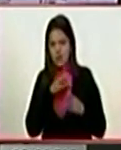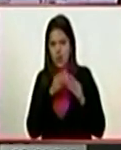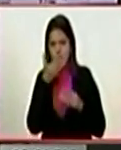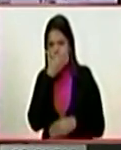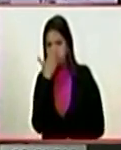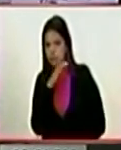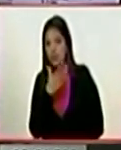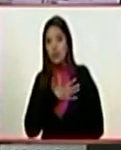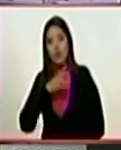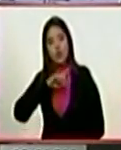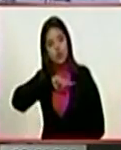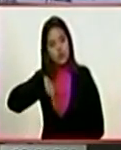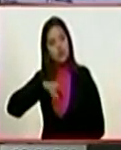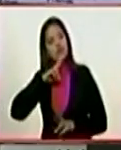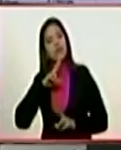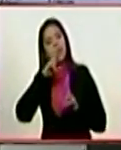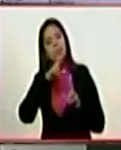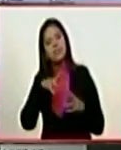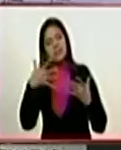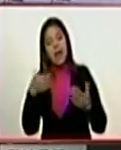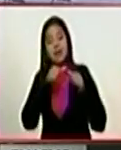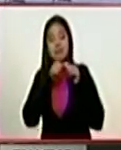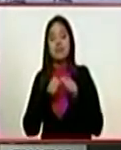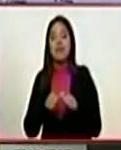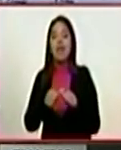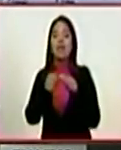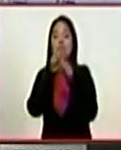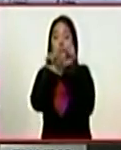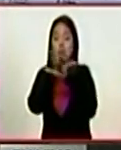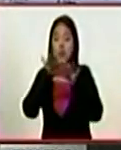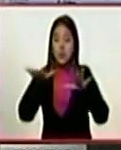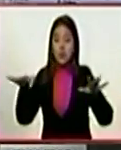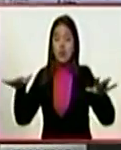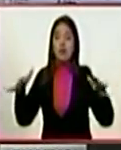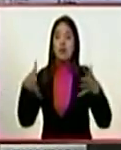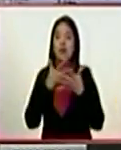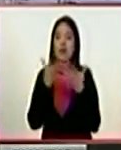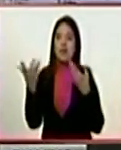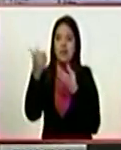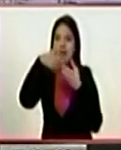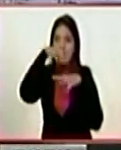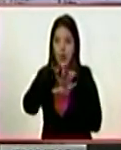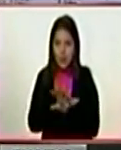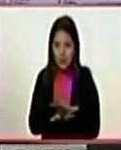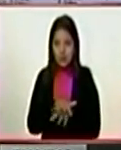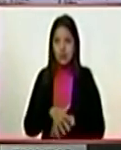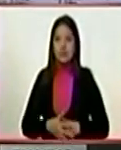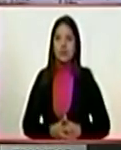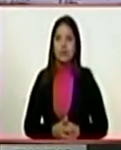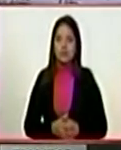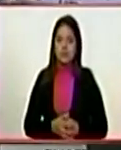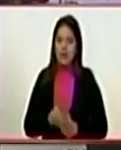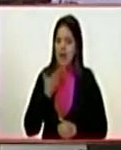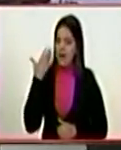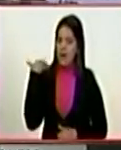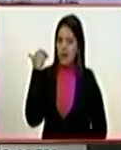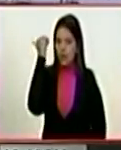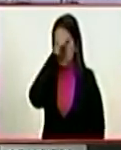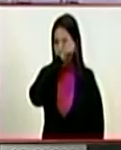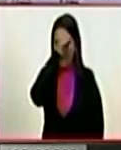paramilitar. Es la respuesta de seguir expandiendo las fronteras de la inclusión. Apenas el domingo,